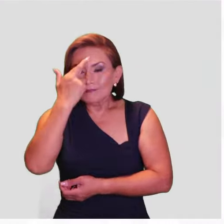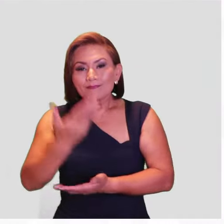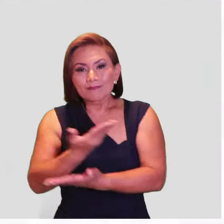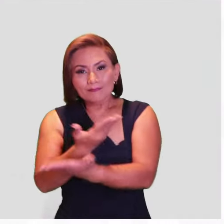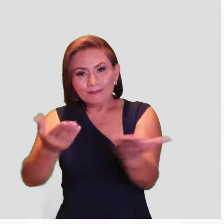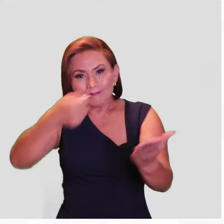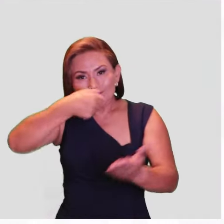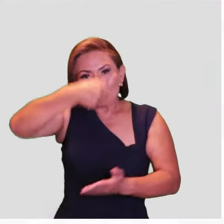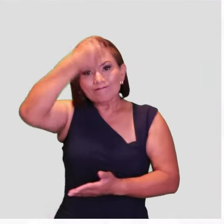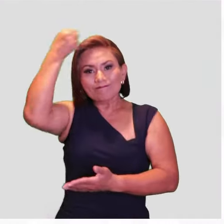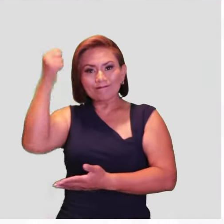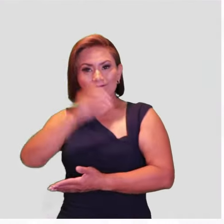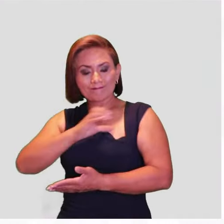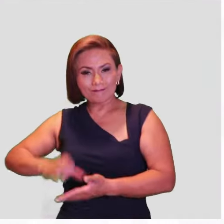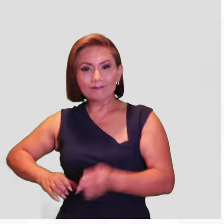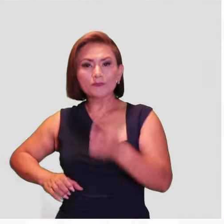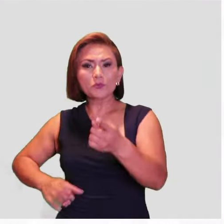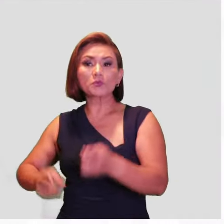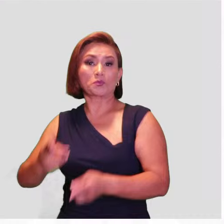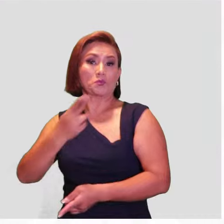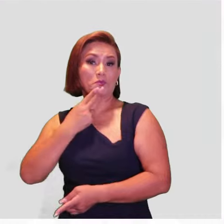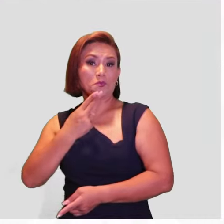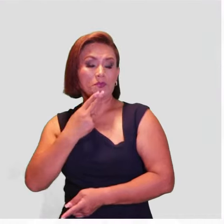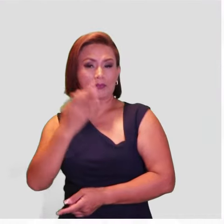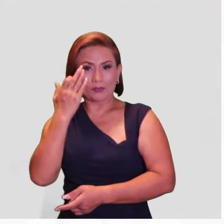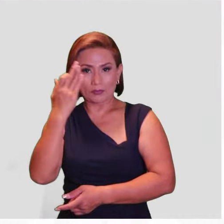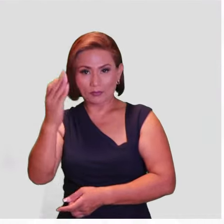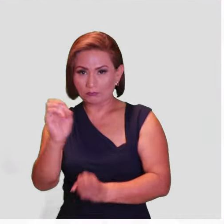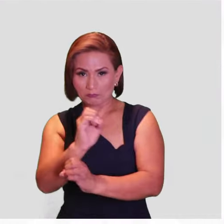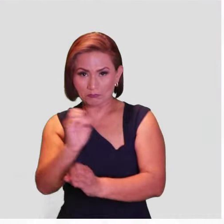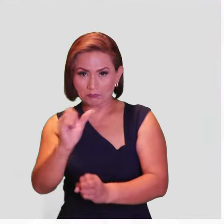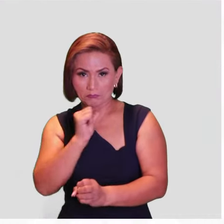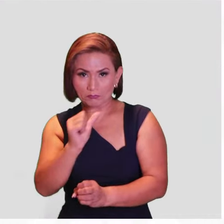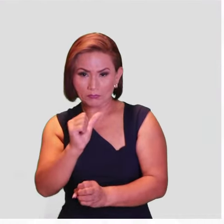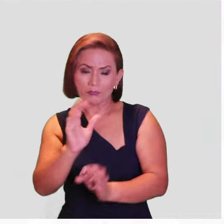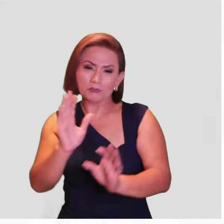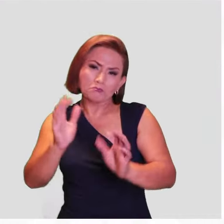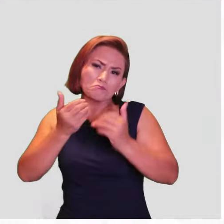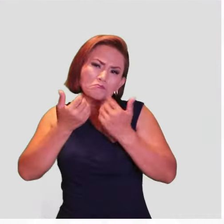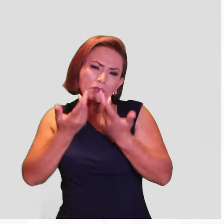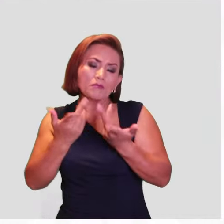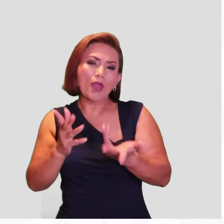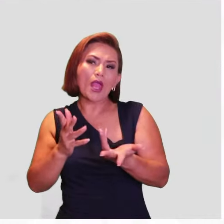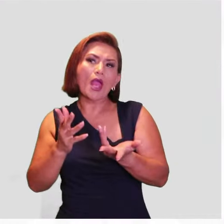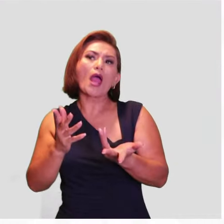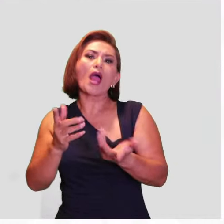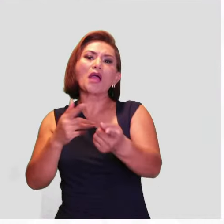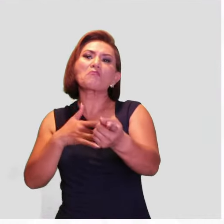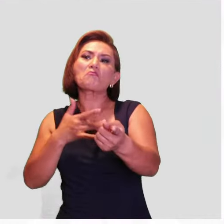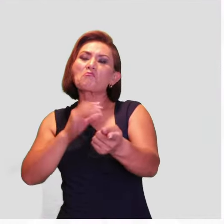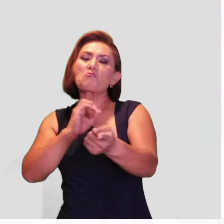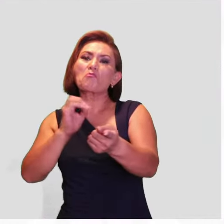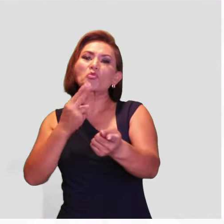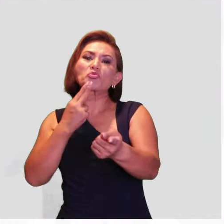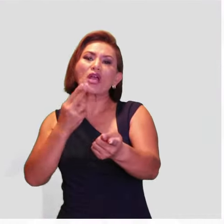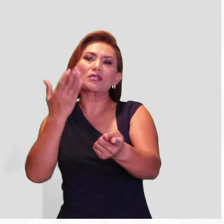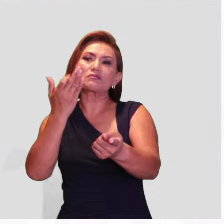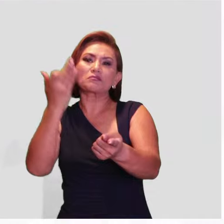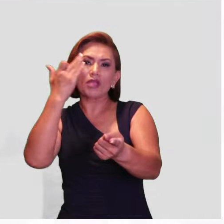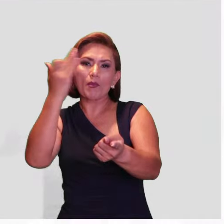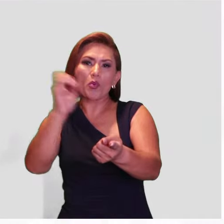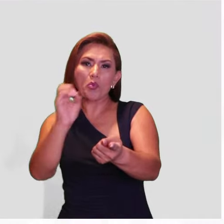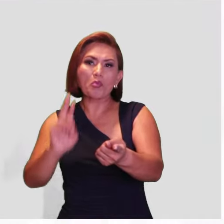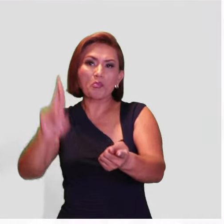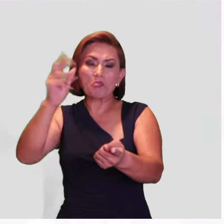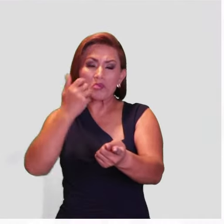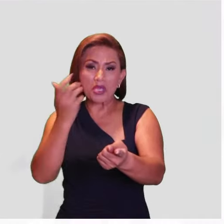caso de que no se utilice el tiempo, se podría entender como declinado en caso de que no soliciten el uso